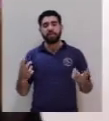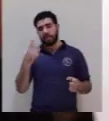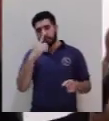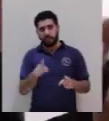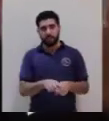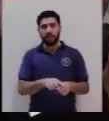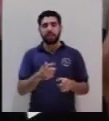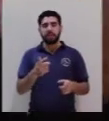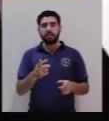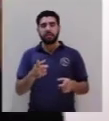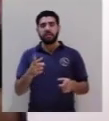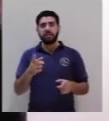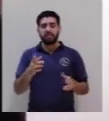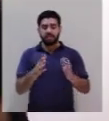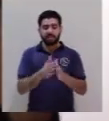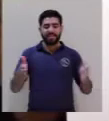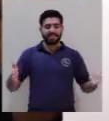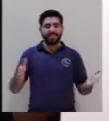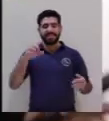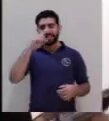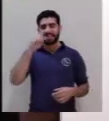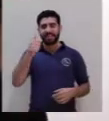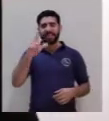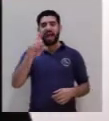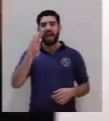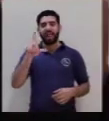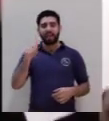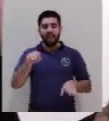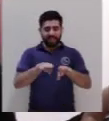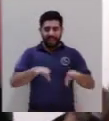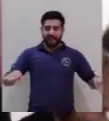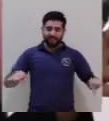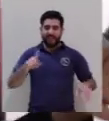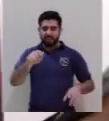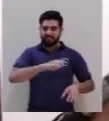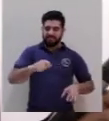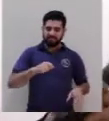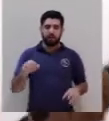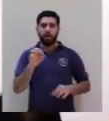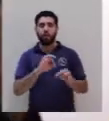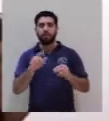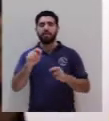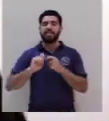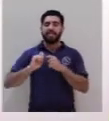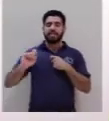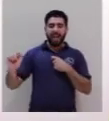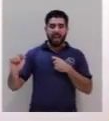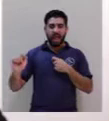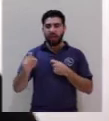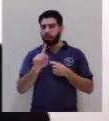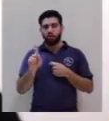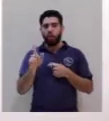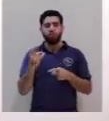también una tabla que puedan rayar, pueden utilizar también un pedazo de tela que tengan, que ya no utilicen, porque el día de